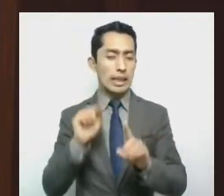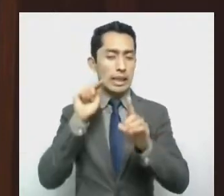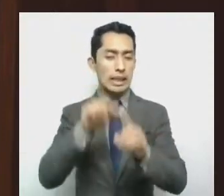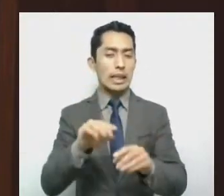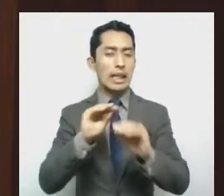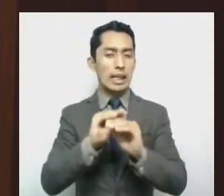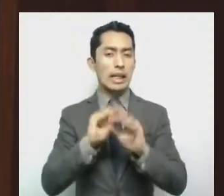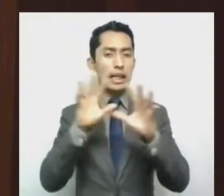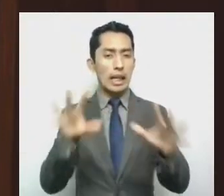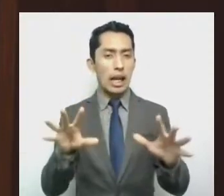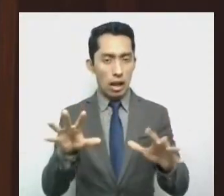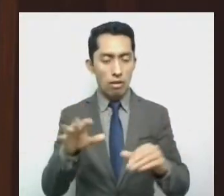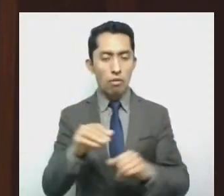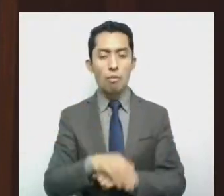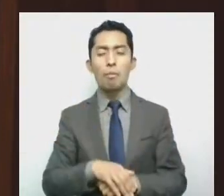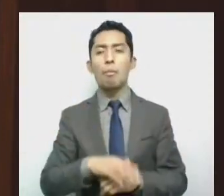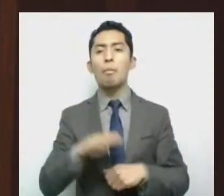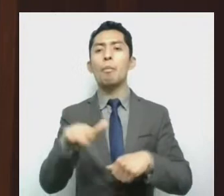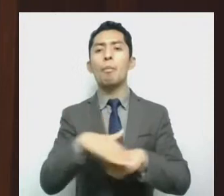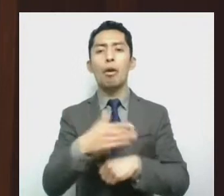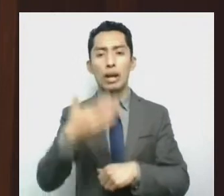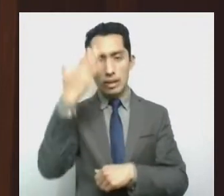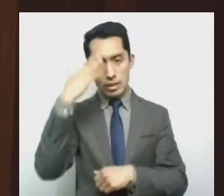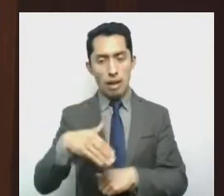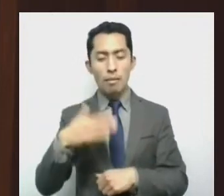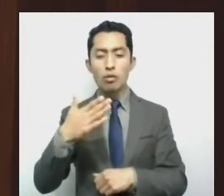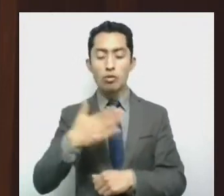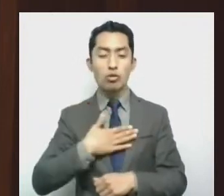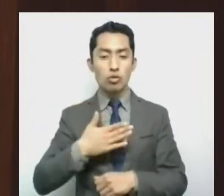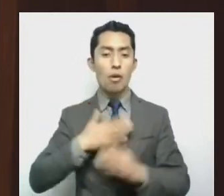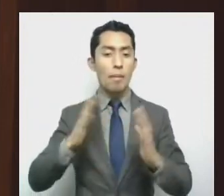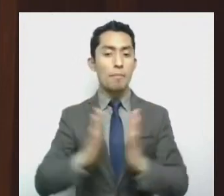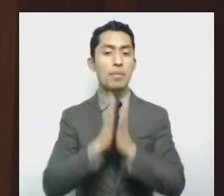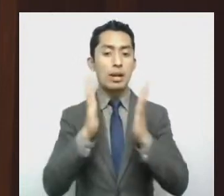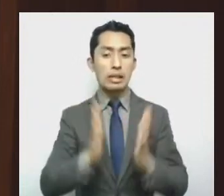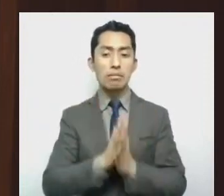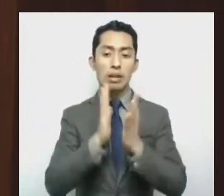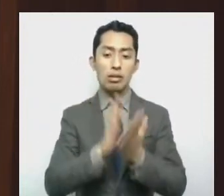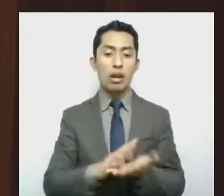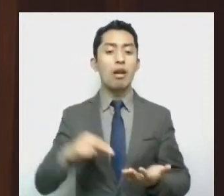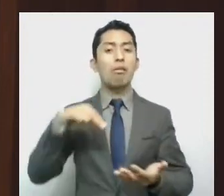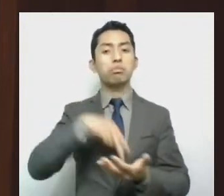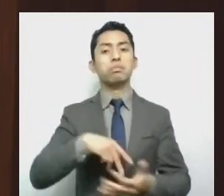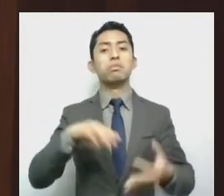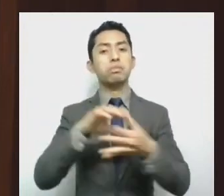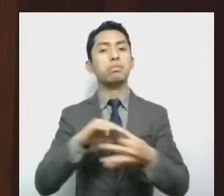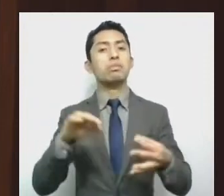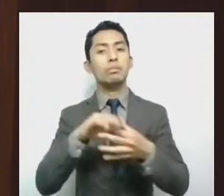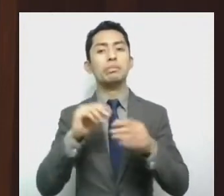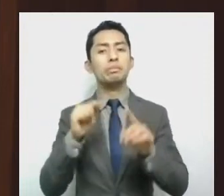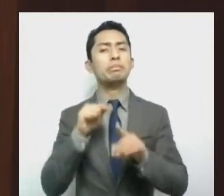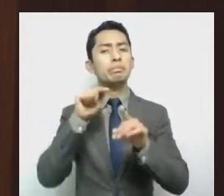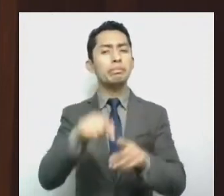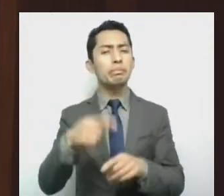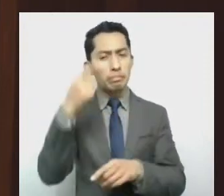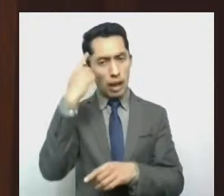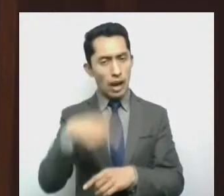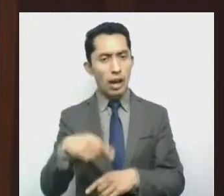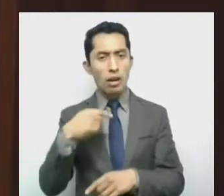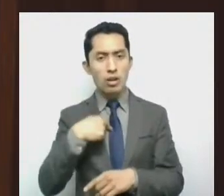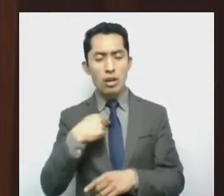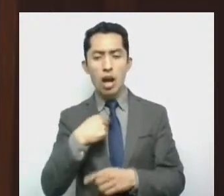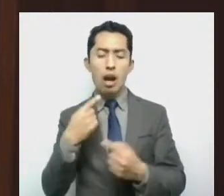porque el propósito de mi participación en este momento no es el de debatir con mis compañeras y